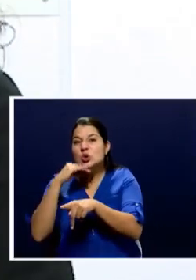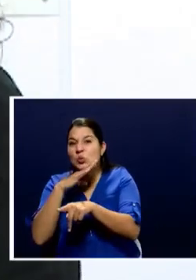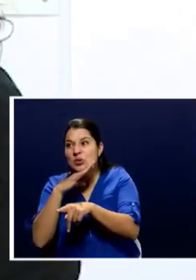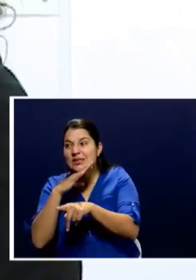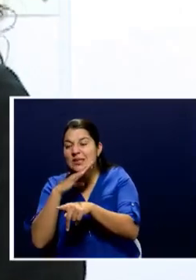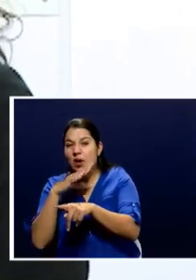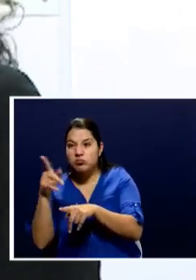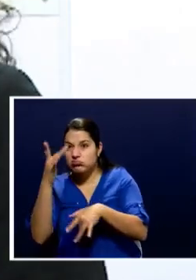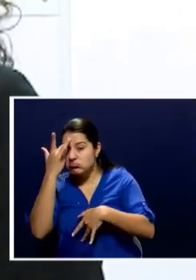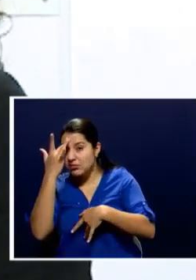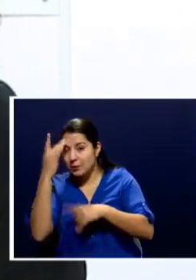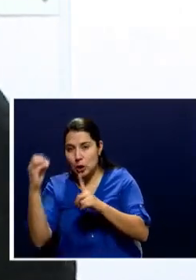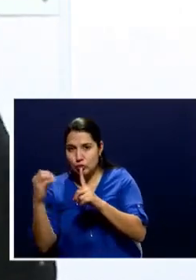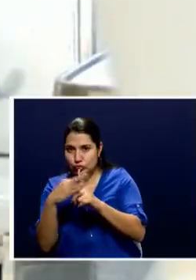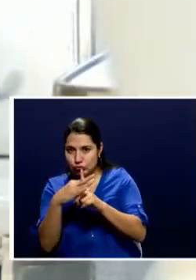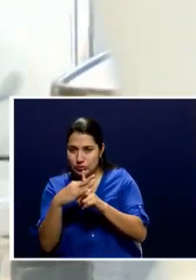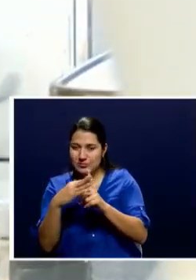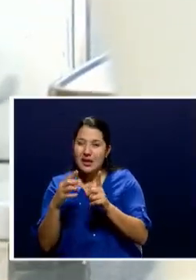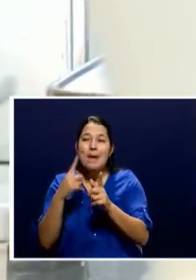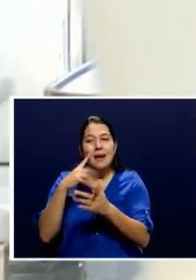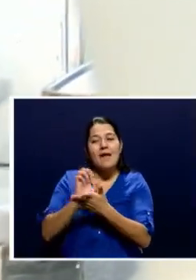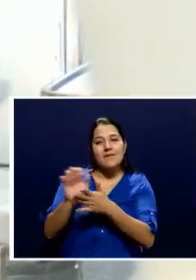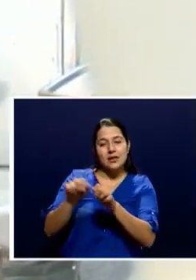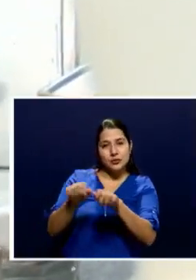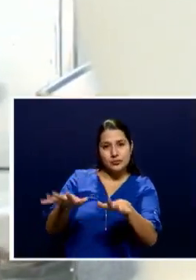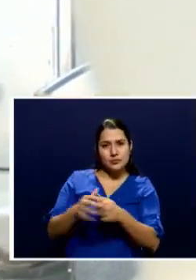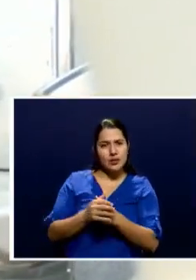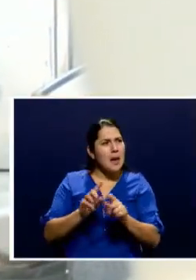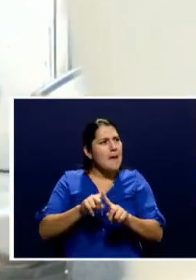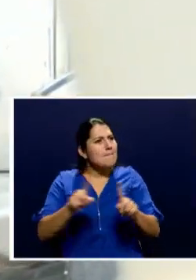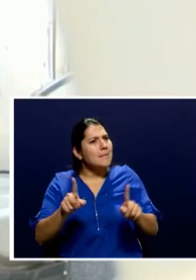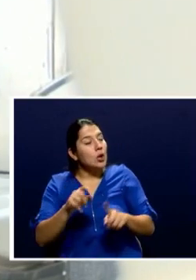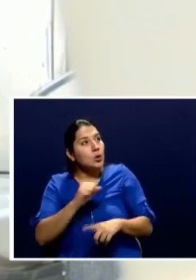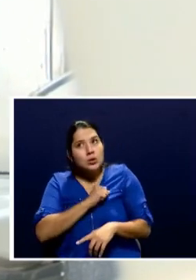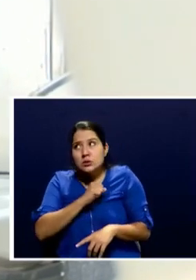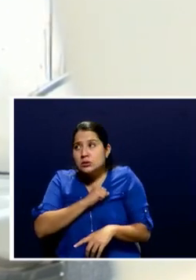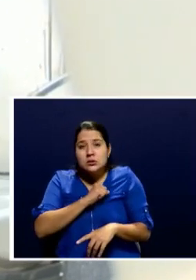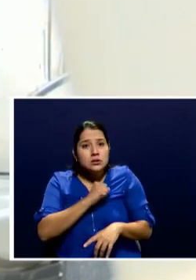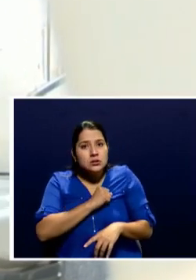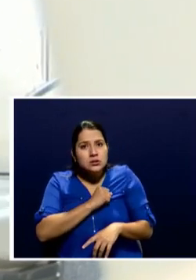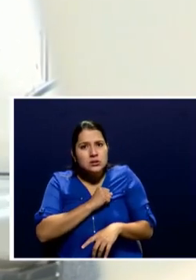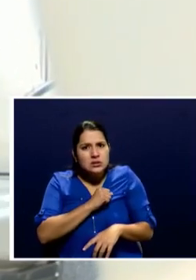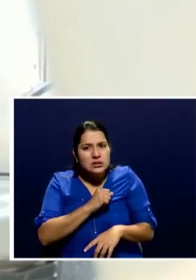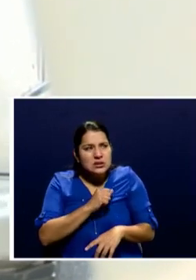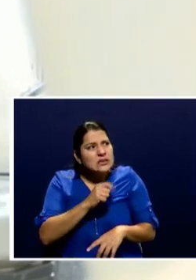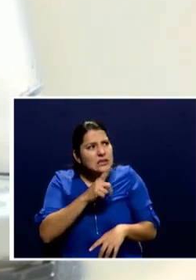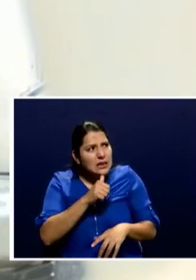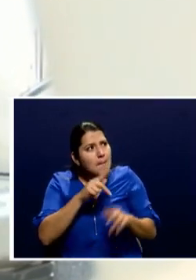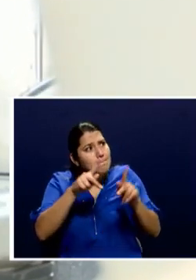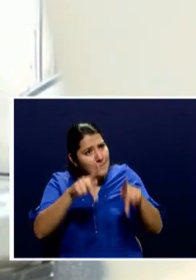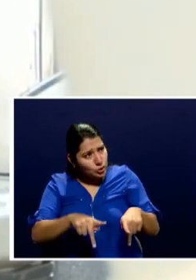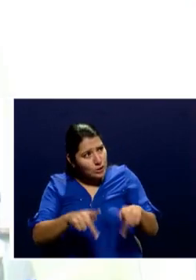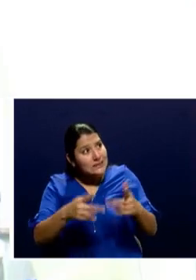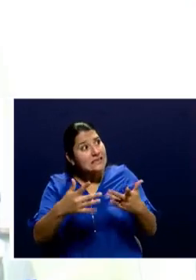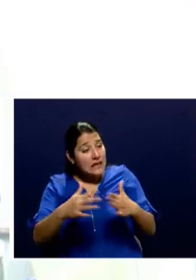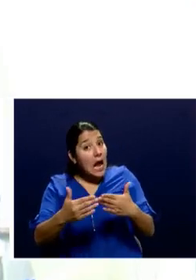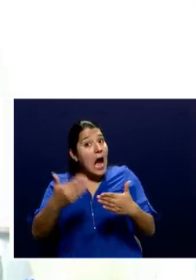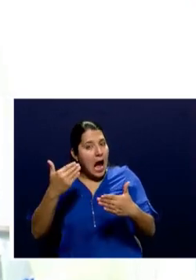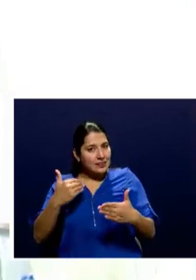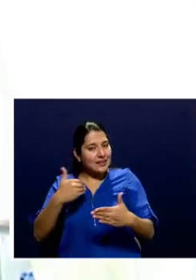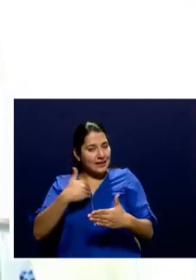para que así evitamos el contagio, ¿verdad? Pero esos ataques de pánico son de personas que antes lo han sufrido, o en este momento